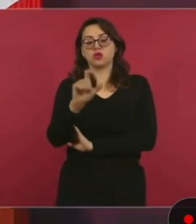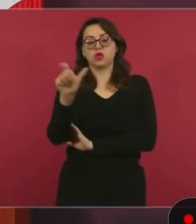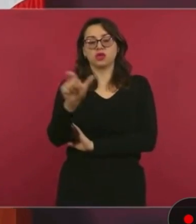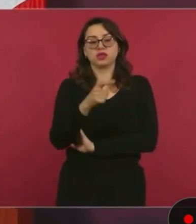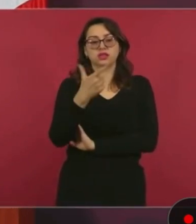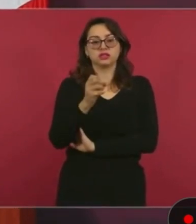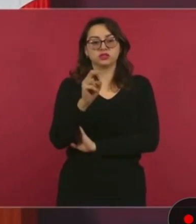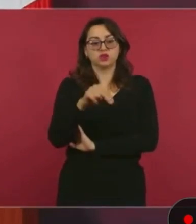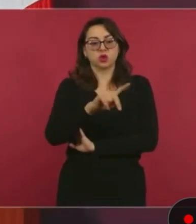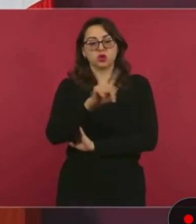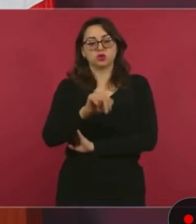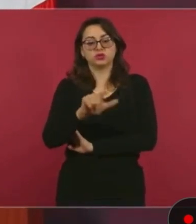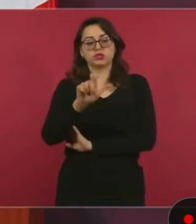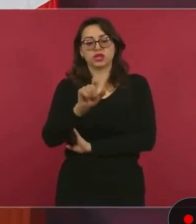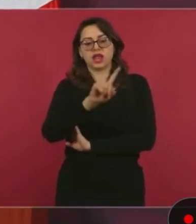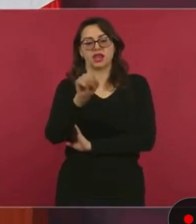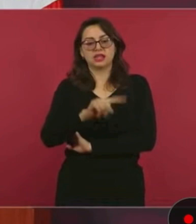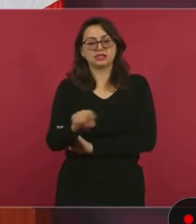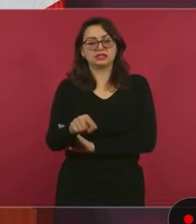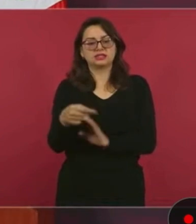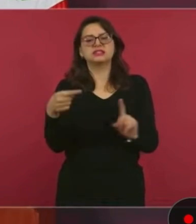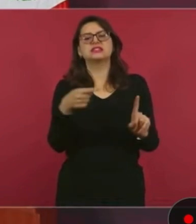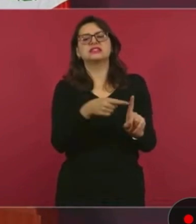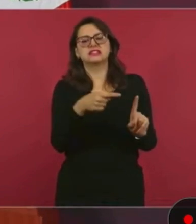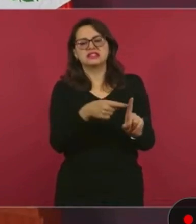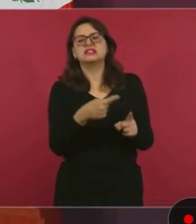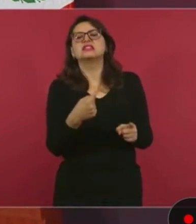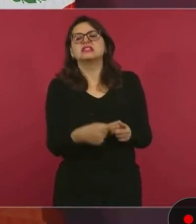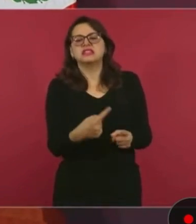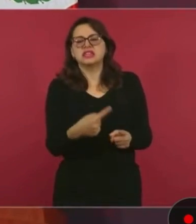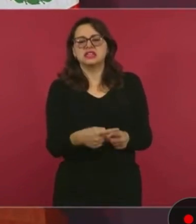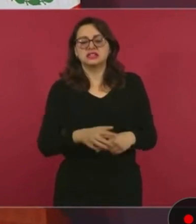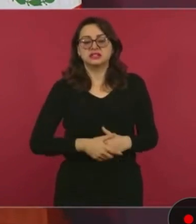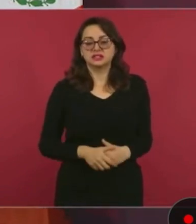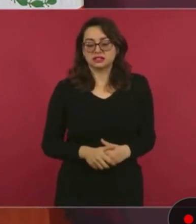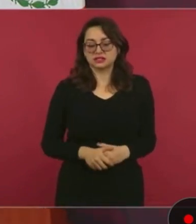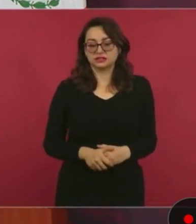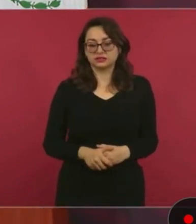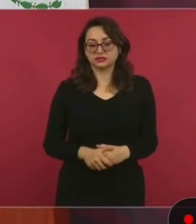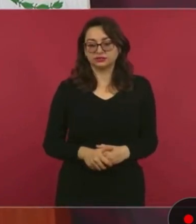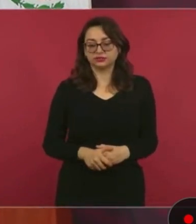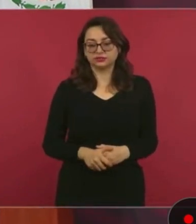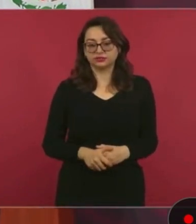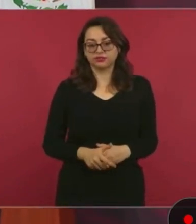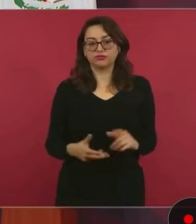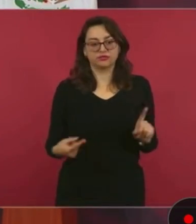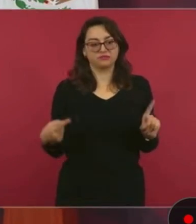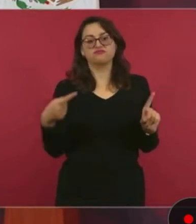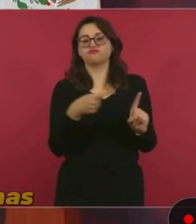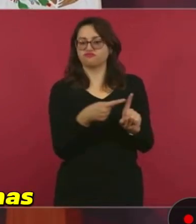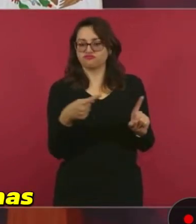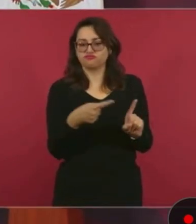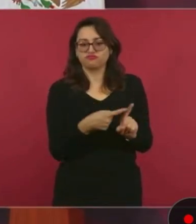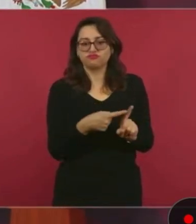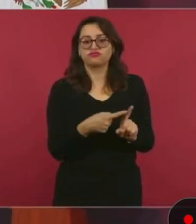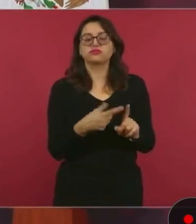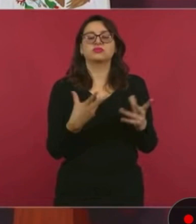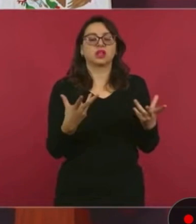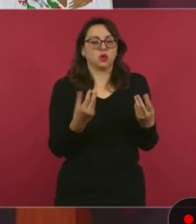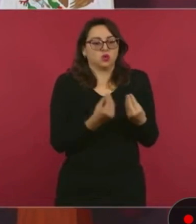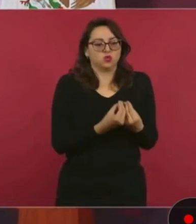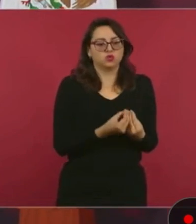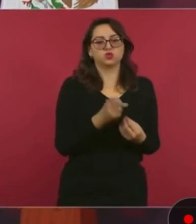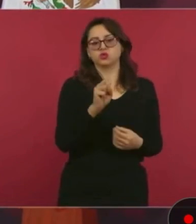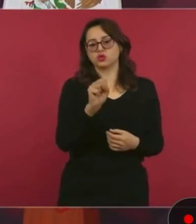¿Quién es Claudio X González? Bueno, el defensor de las privatizaciones de Salinas de